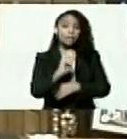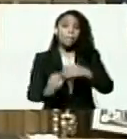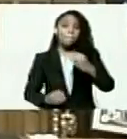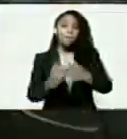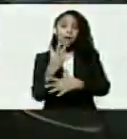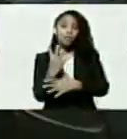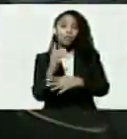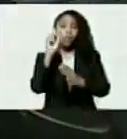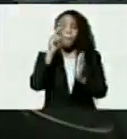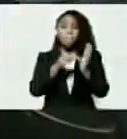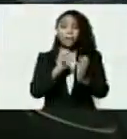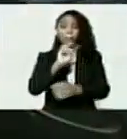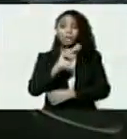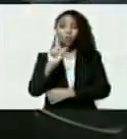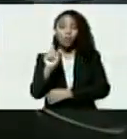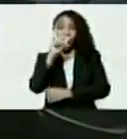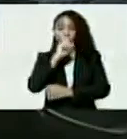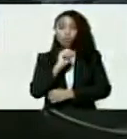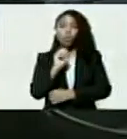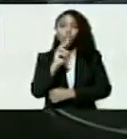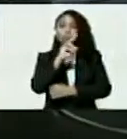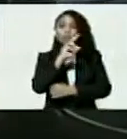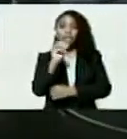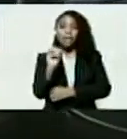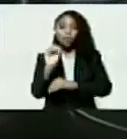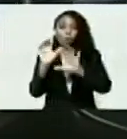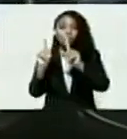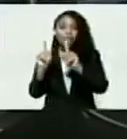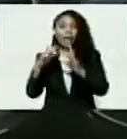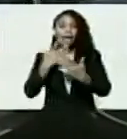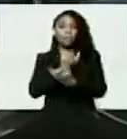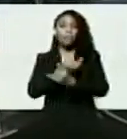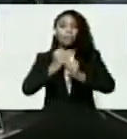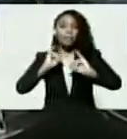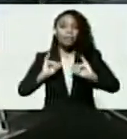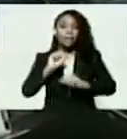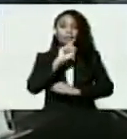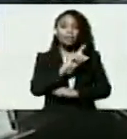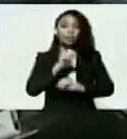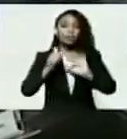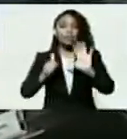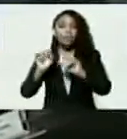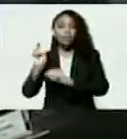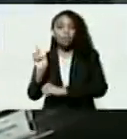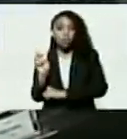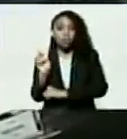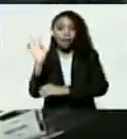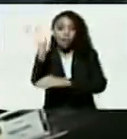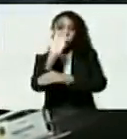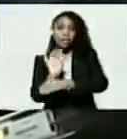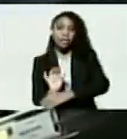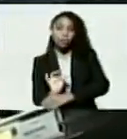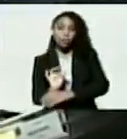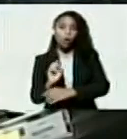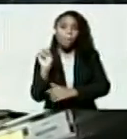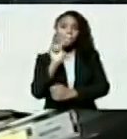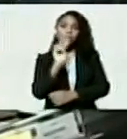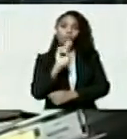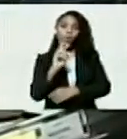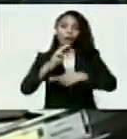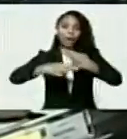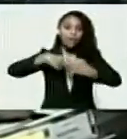de 2021, año 211 de la independencia y 162 de la federación y 22 de la